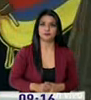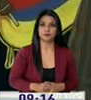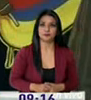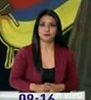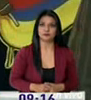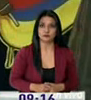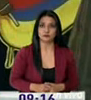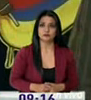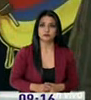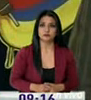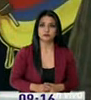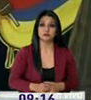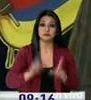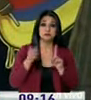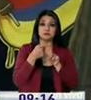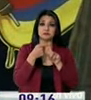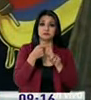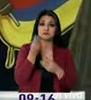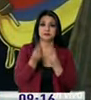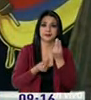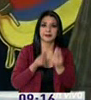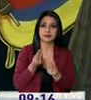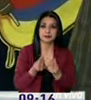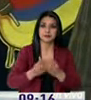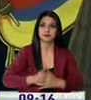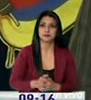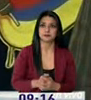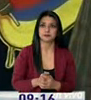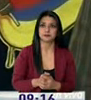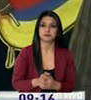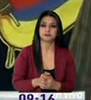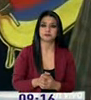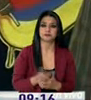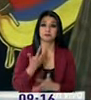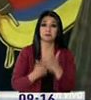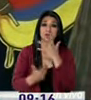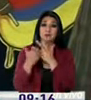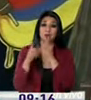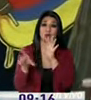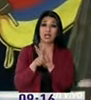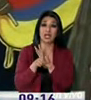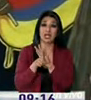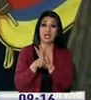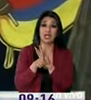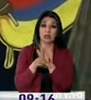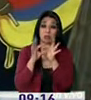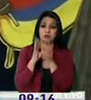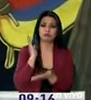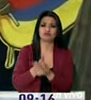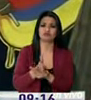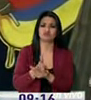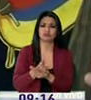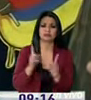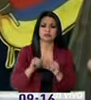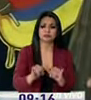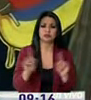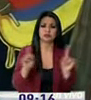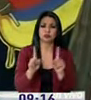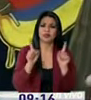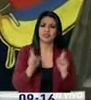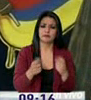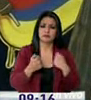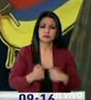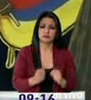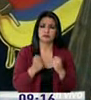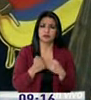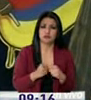adolescentes. Lo que primero que tenemos que hacer es hacer que esa teoría que inspiró las leyes pues se internalice en la práctica. Hay que poner todo el